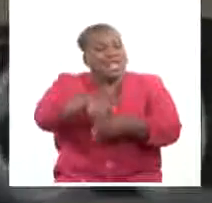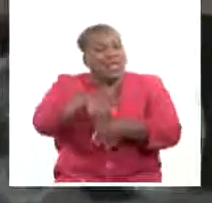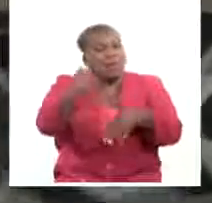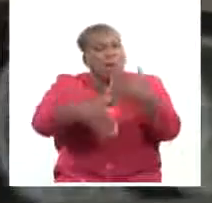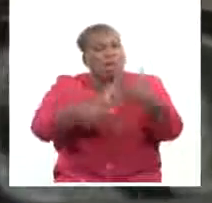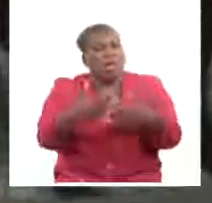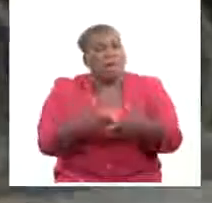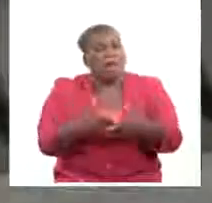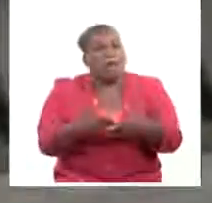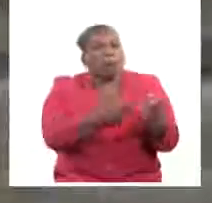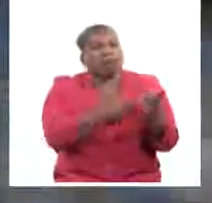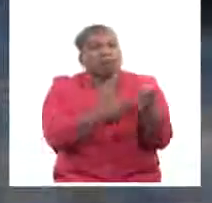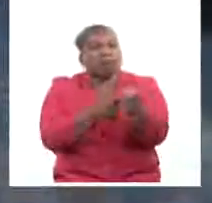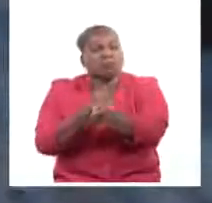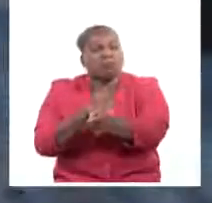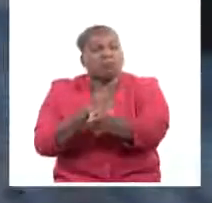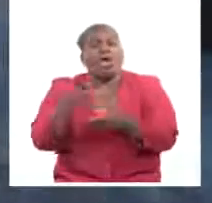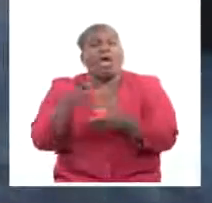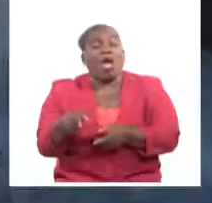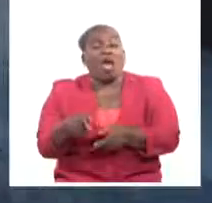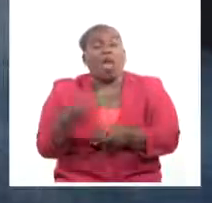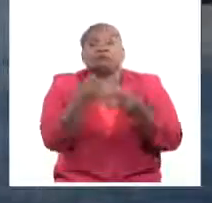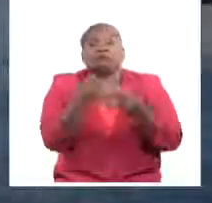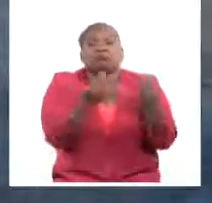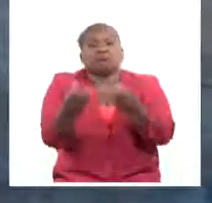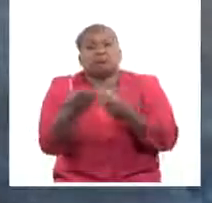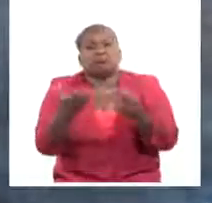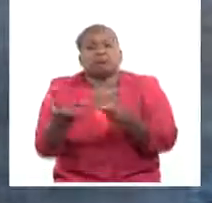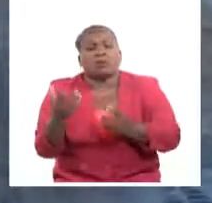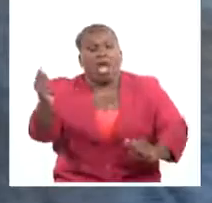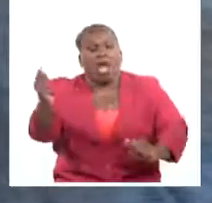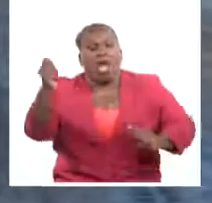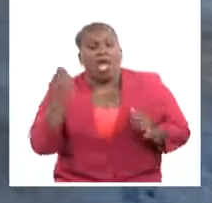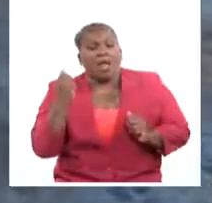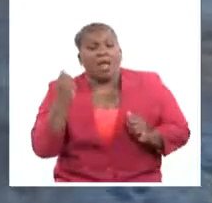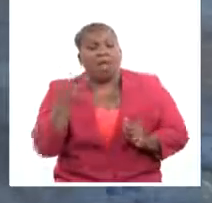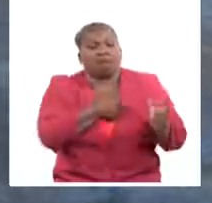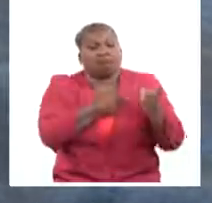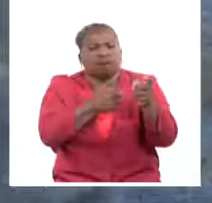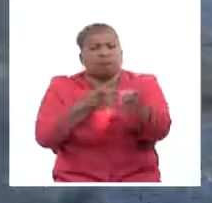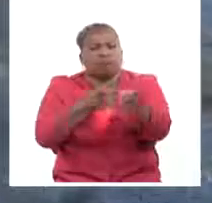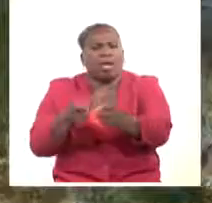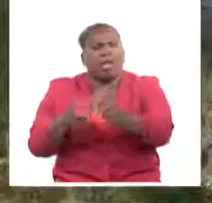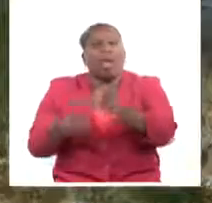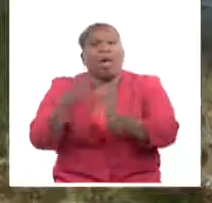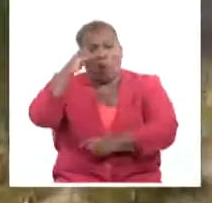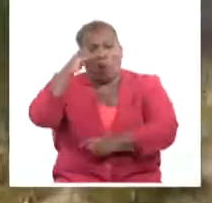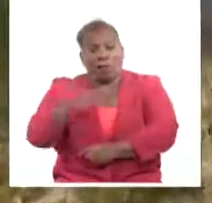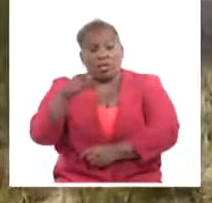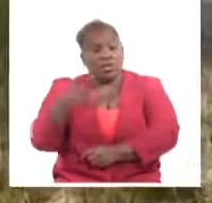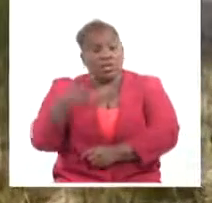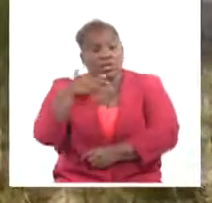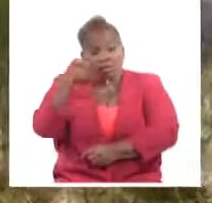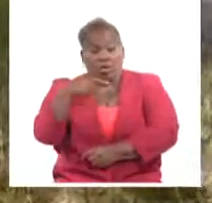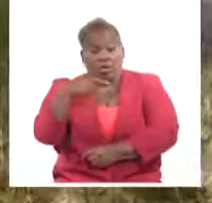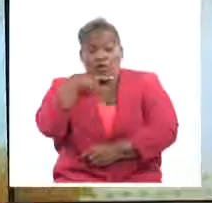que cualquier cargamento con armas para Ucrania se convertirá en un blanco legítimo para las Fuerzas Armadas